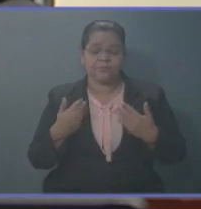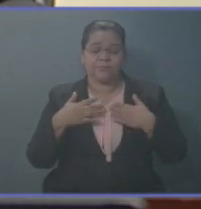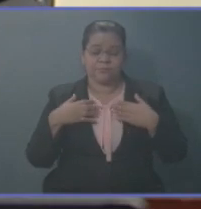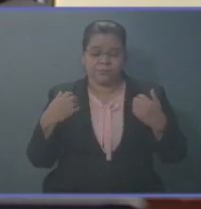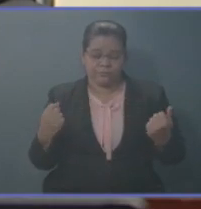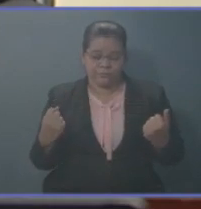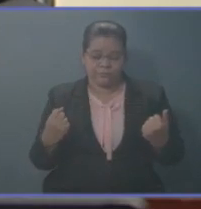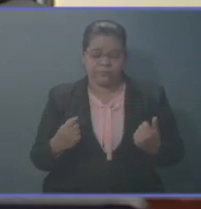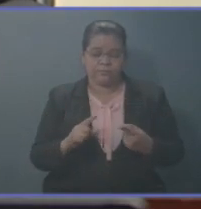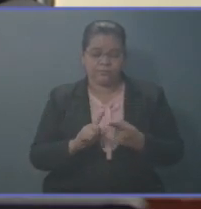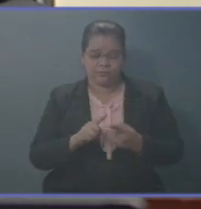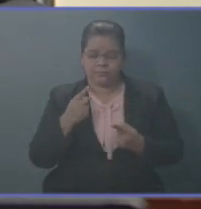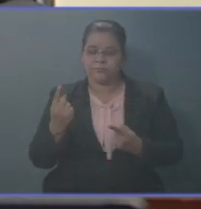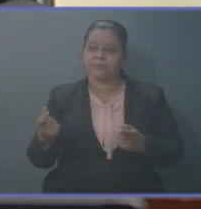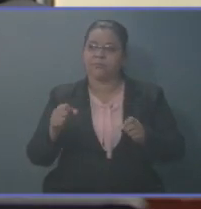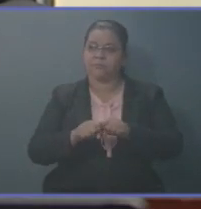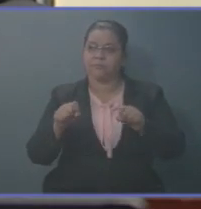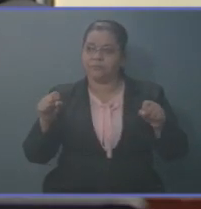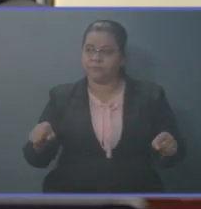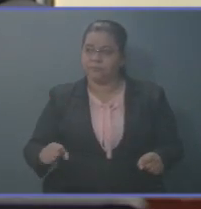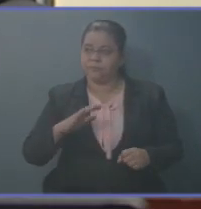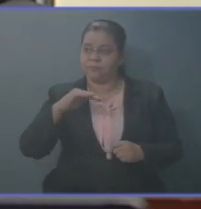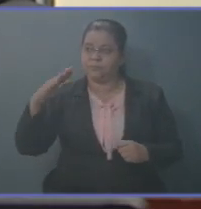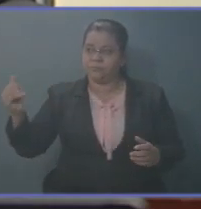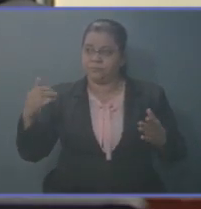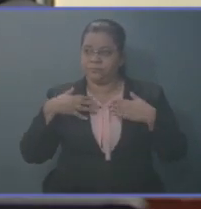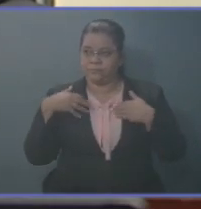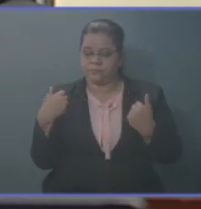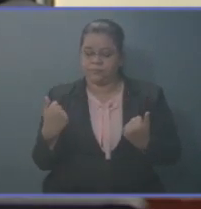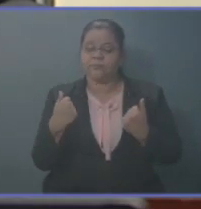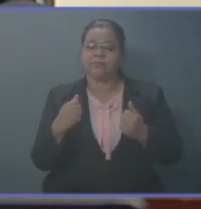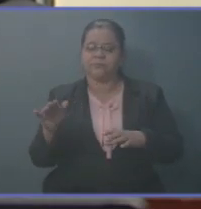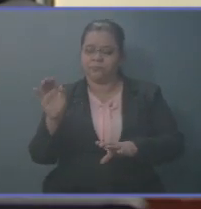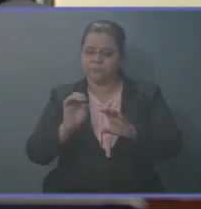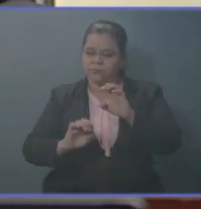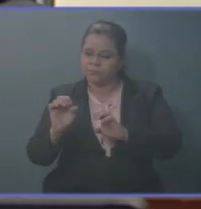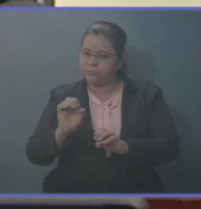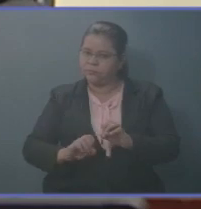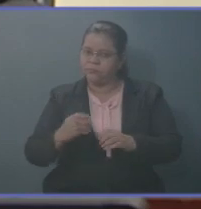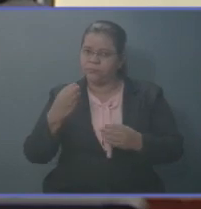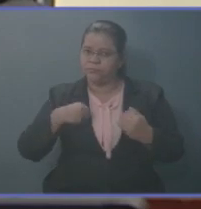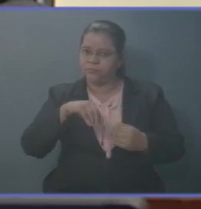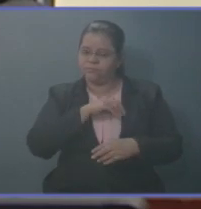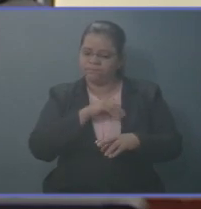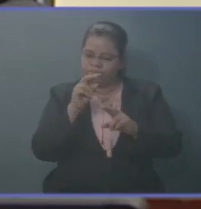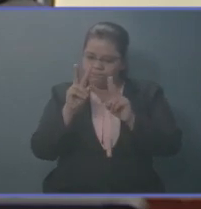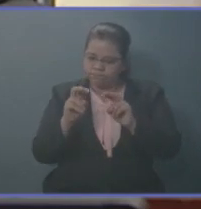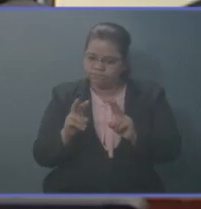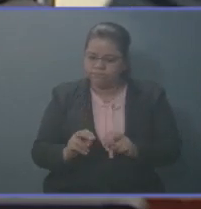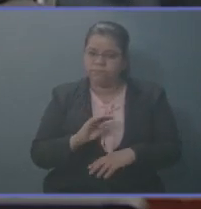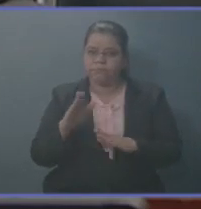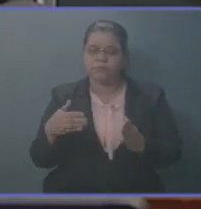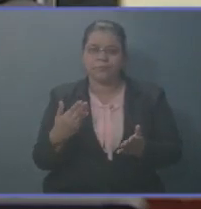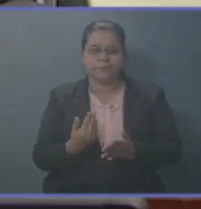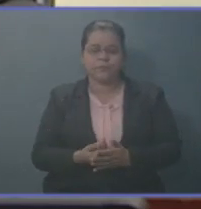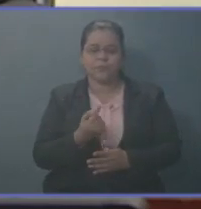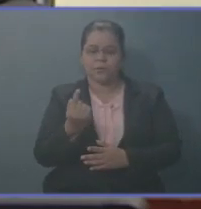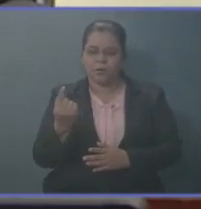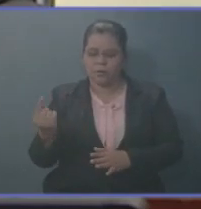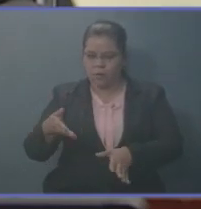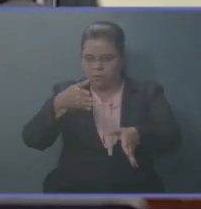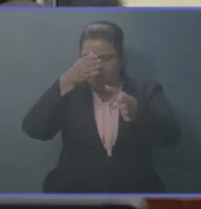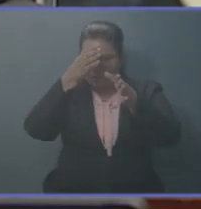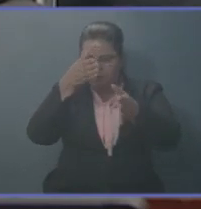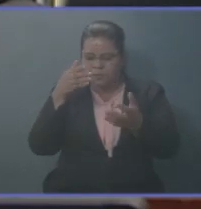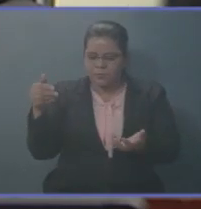salud. 1. El Sistema Nacional Integrado de Salud efectuará la evaluación médica con el personal debidamente capacitado bajo